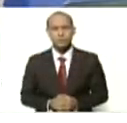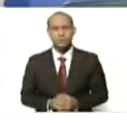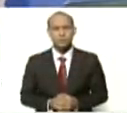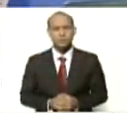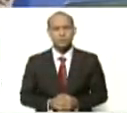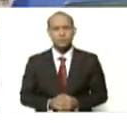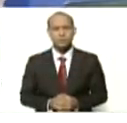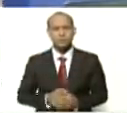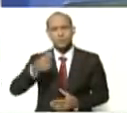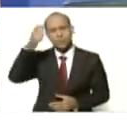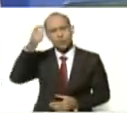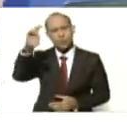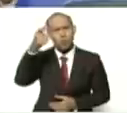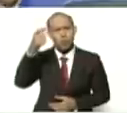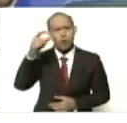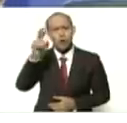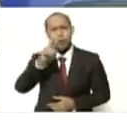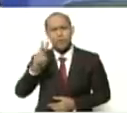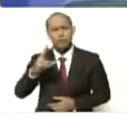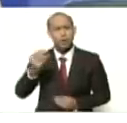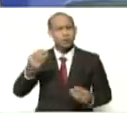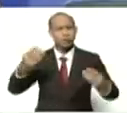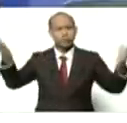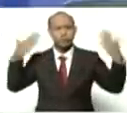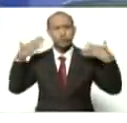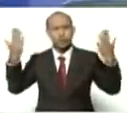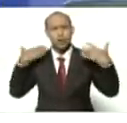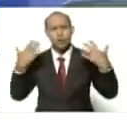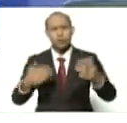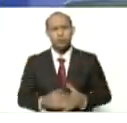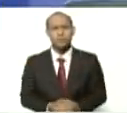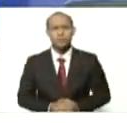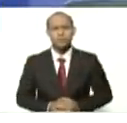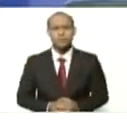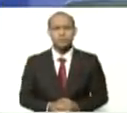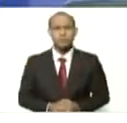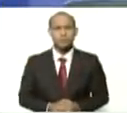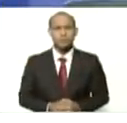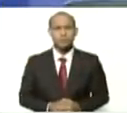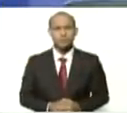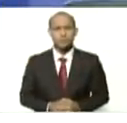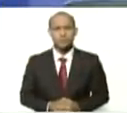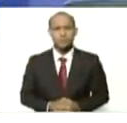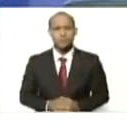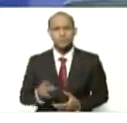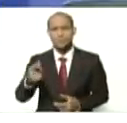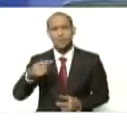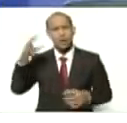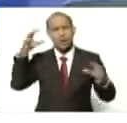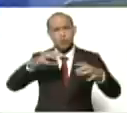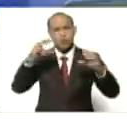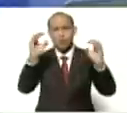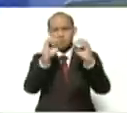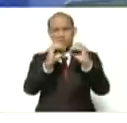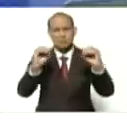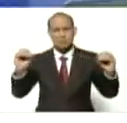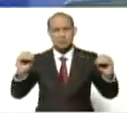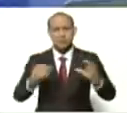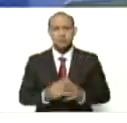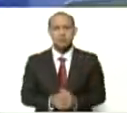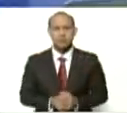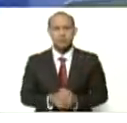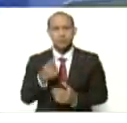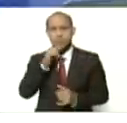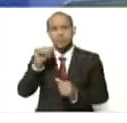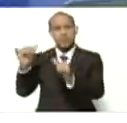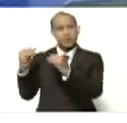me dicen que está muy caluroso muy caluroso y no está pegando este fenómeno en la niña es lo que me